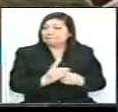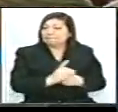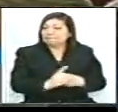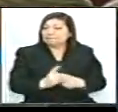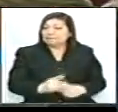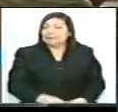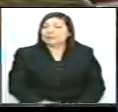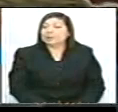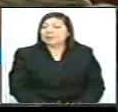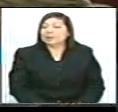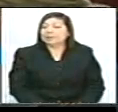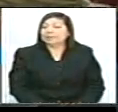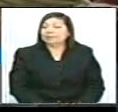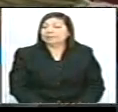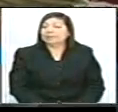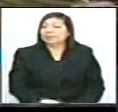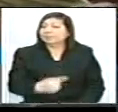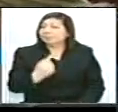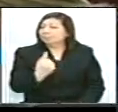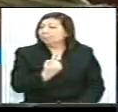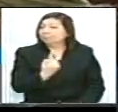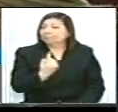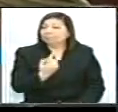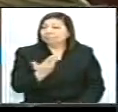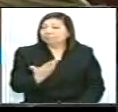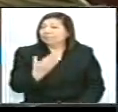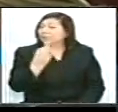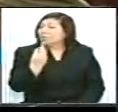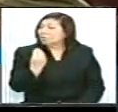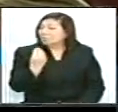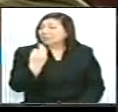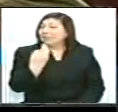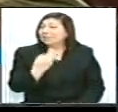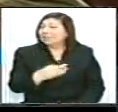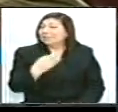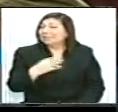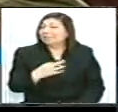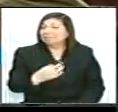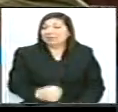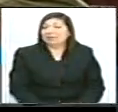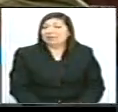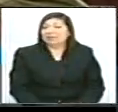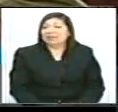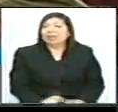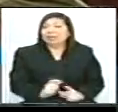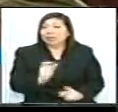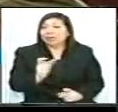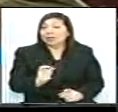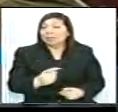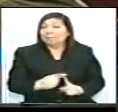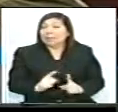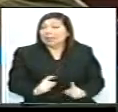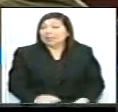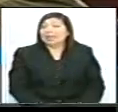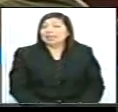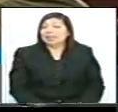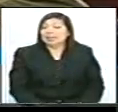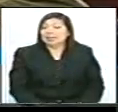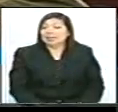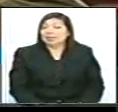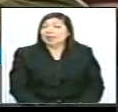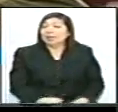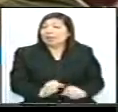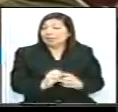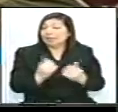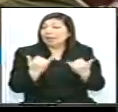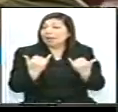descentralizada. Estas sesiones generalmente o siempre hablan solamente los congresistas, sin embargo, el día